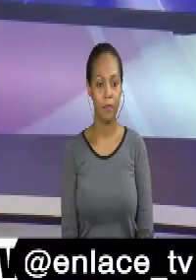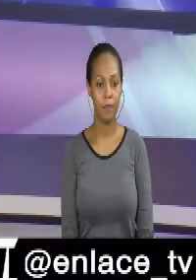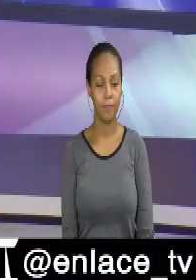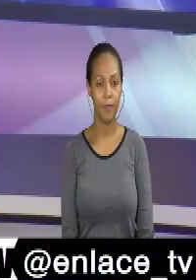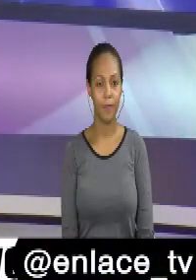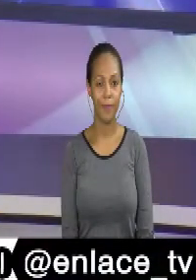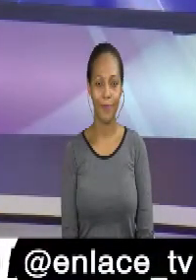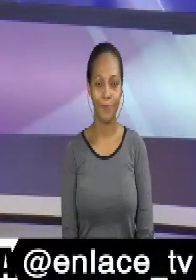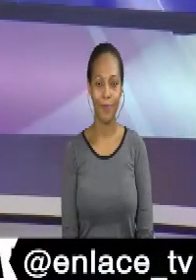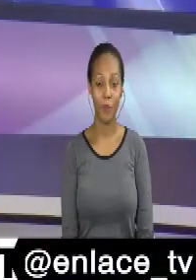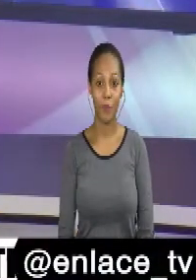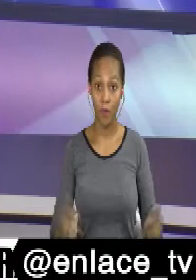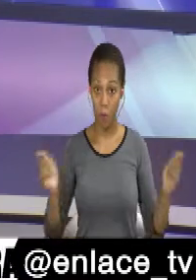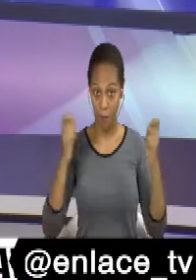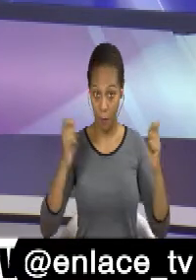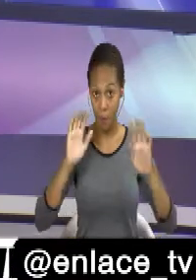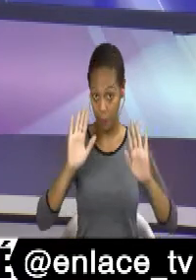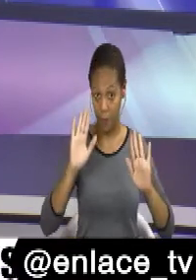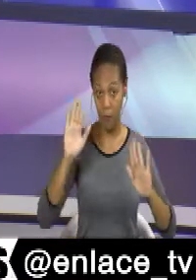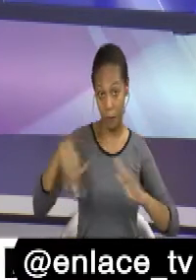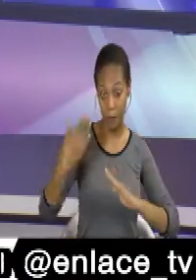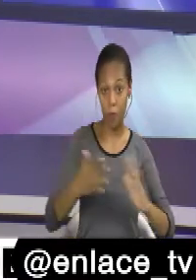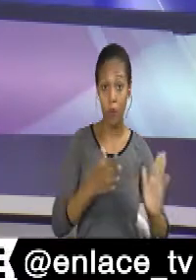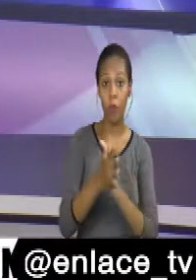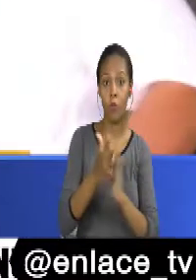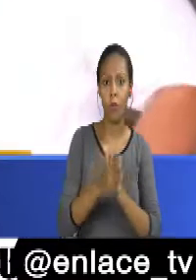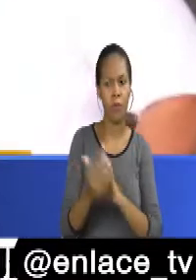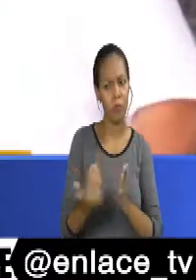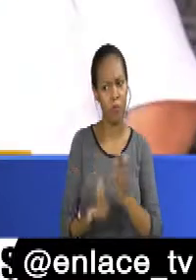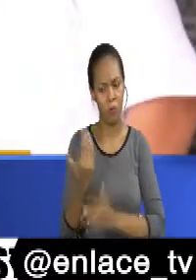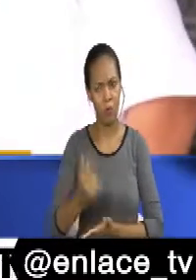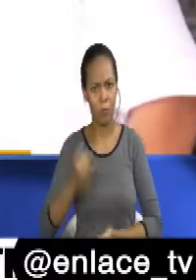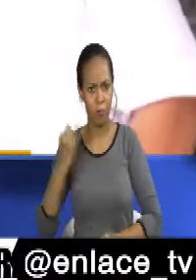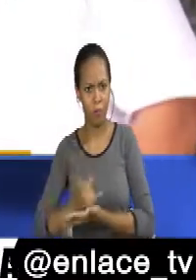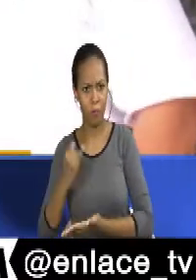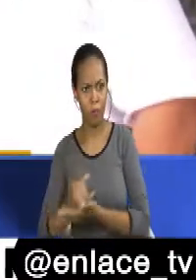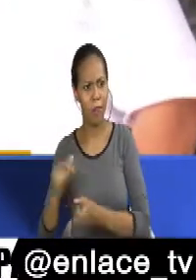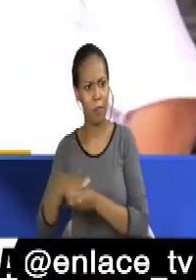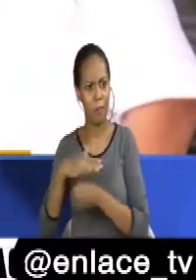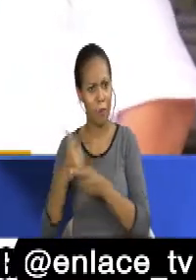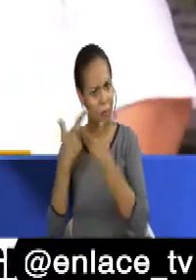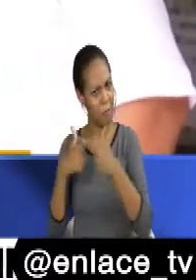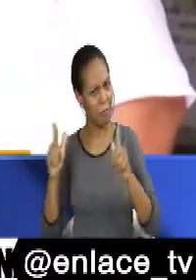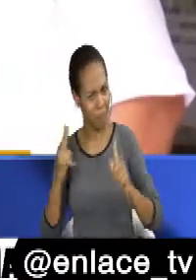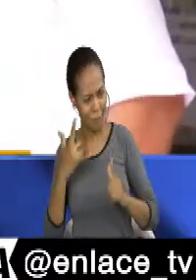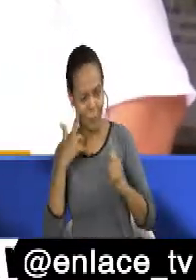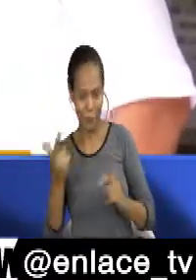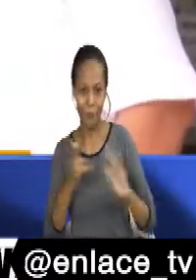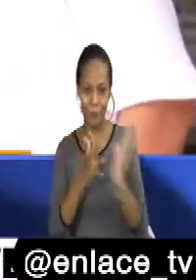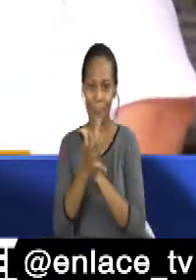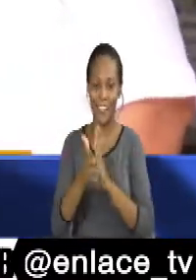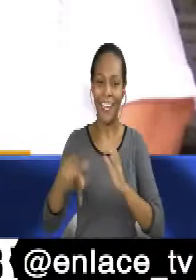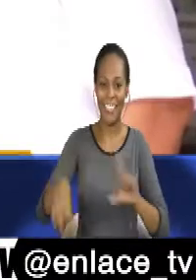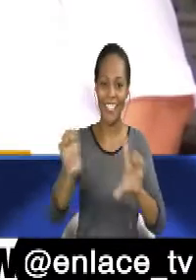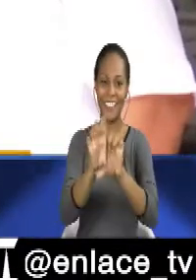Y espera al volver de la pausa información sobre la nueva Junta de Acción Comunal del barrio La Libertad. Ya regresamos con más Enlace